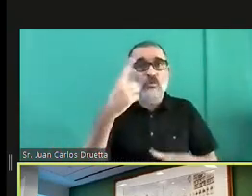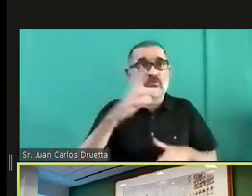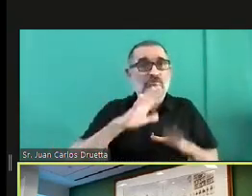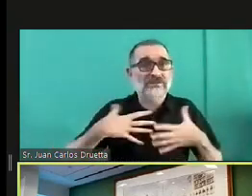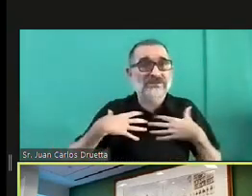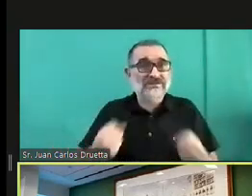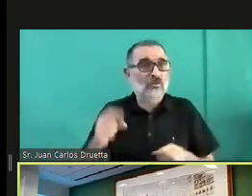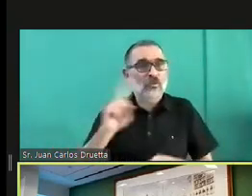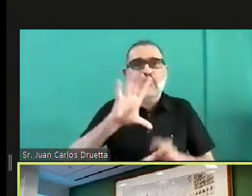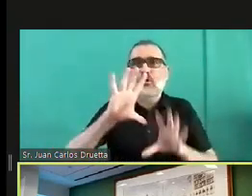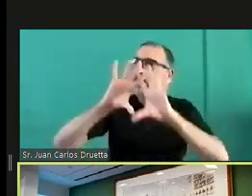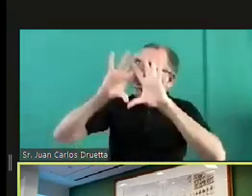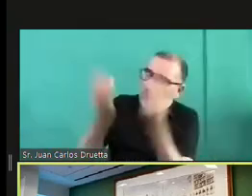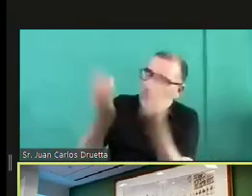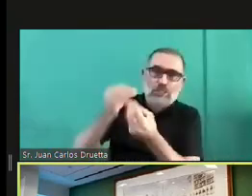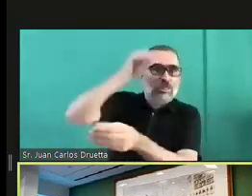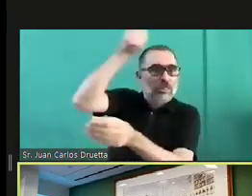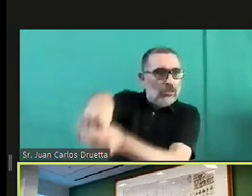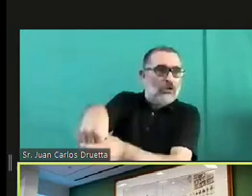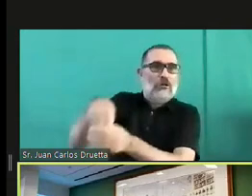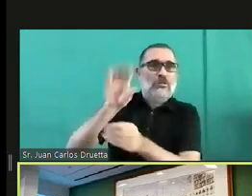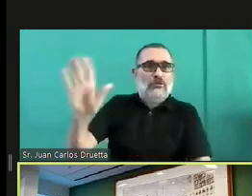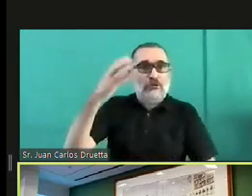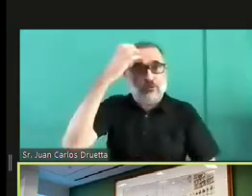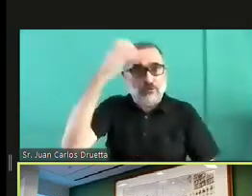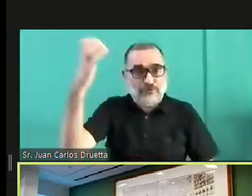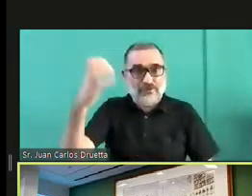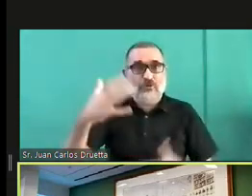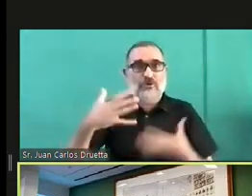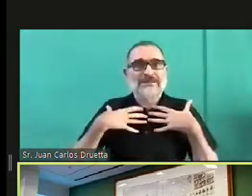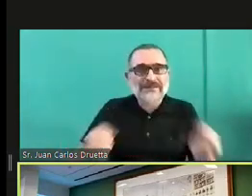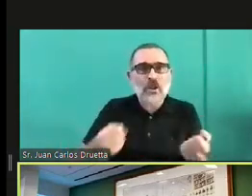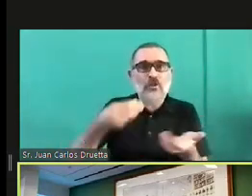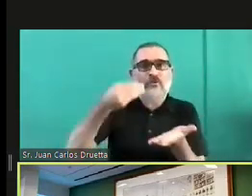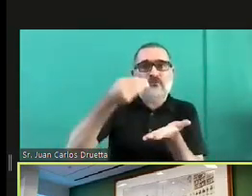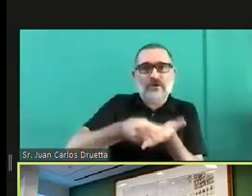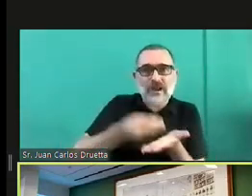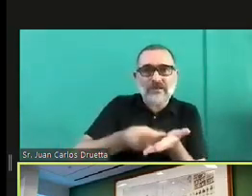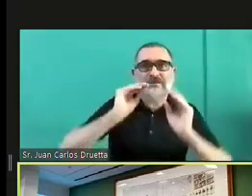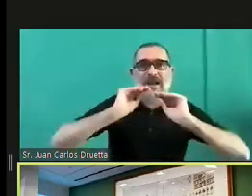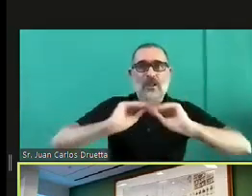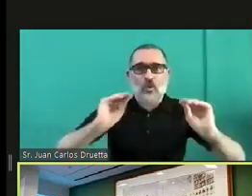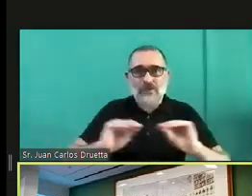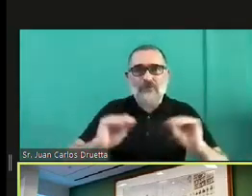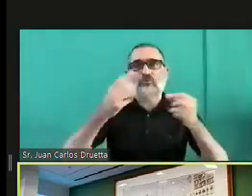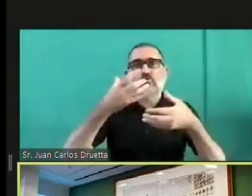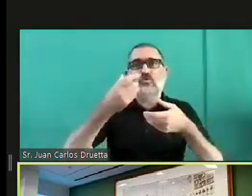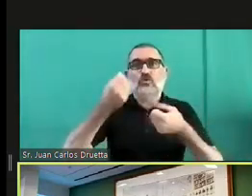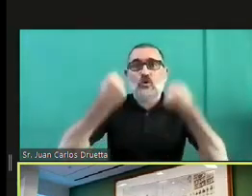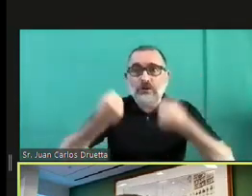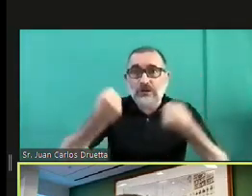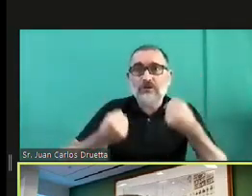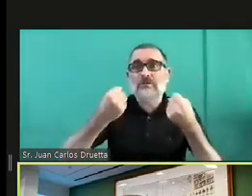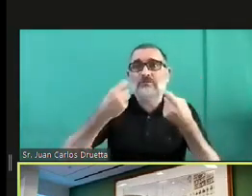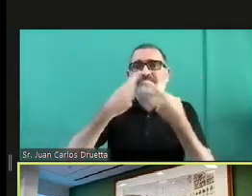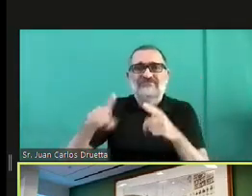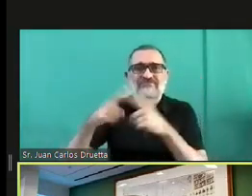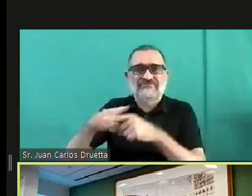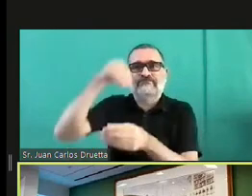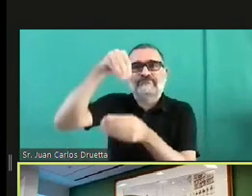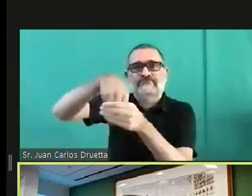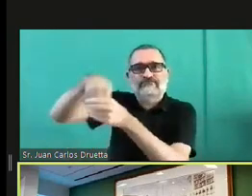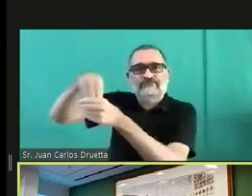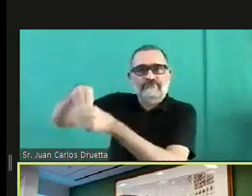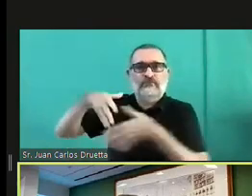preparar la instalación eficaz y defenderla de la interferencia de las industrias que